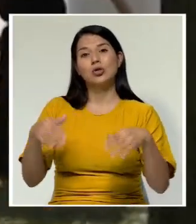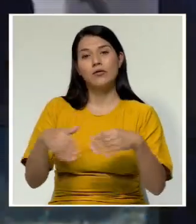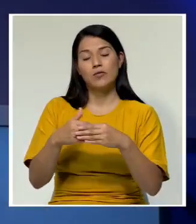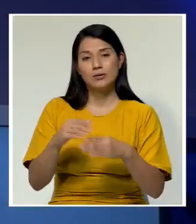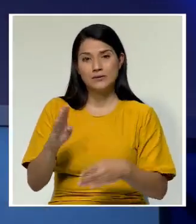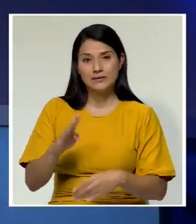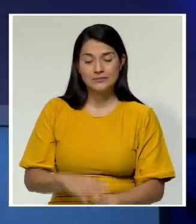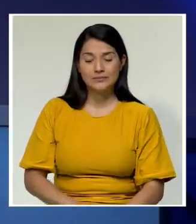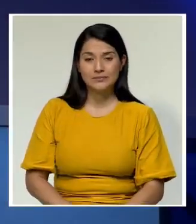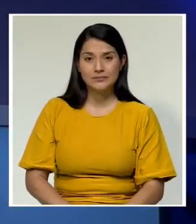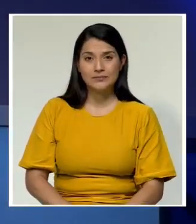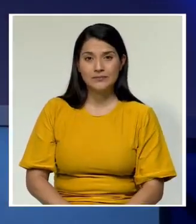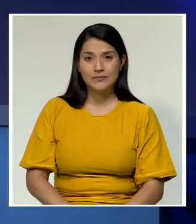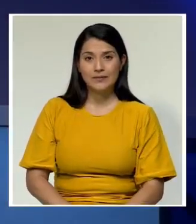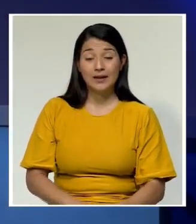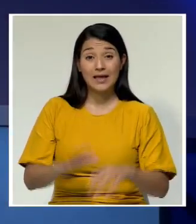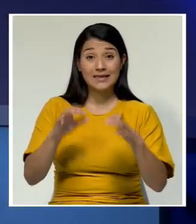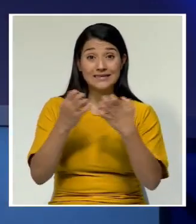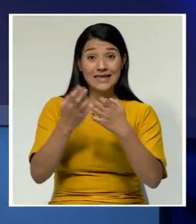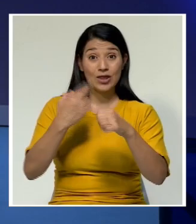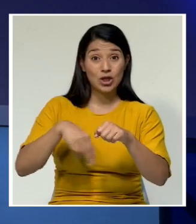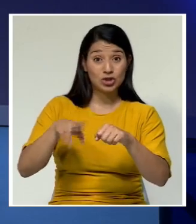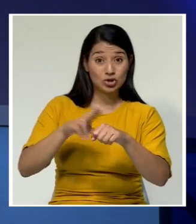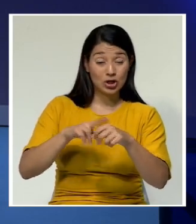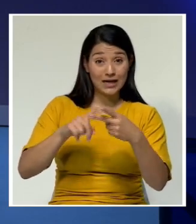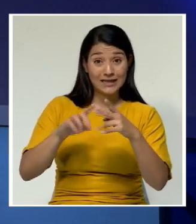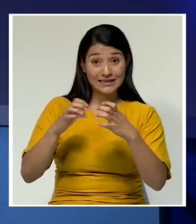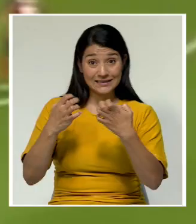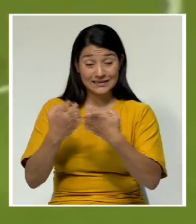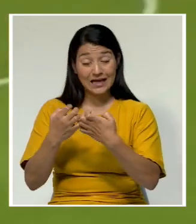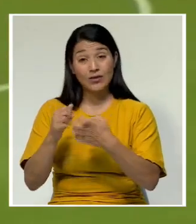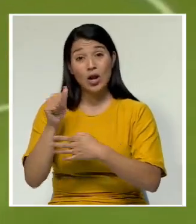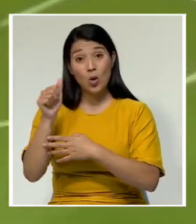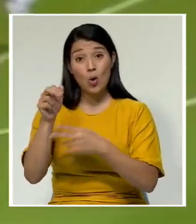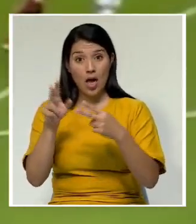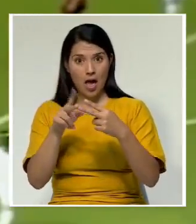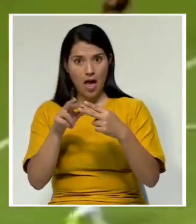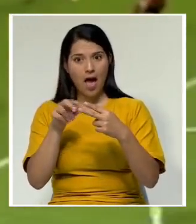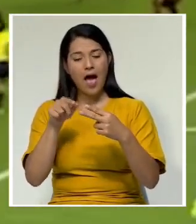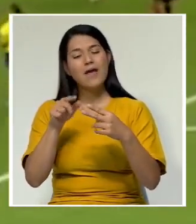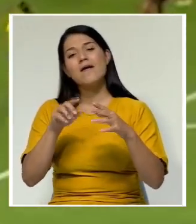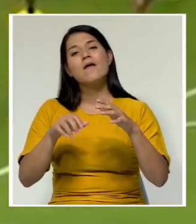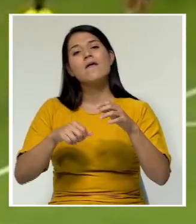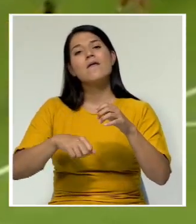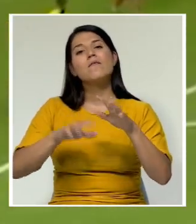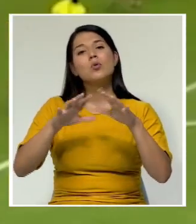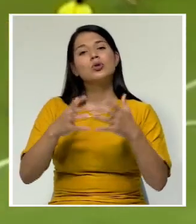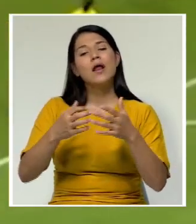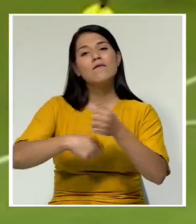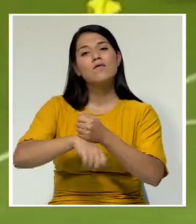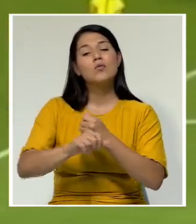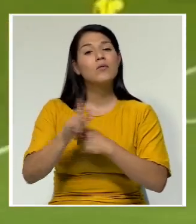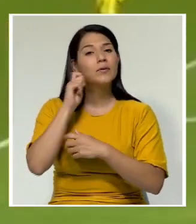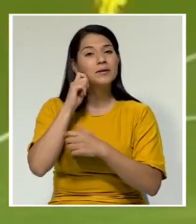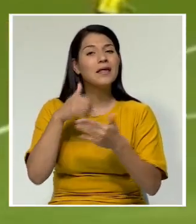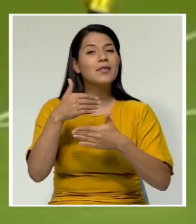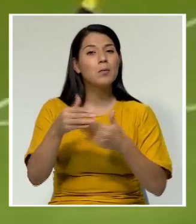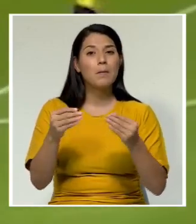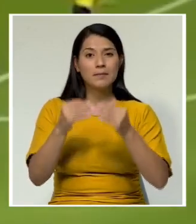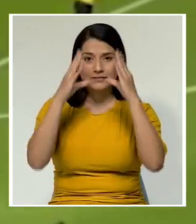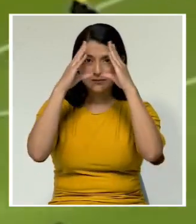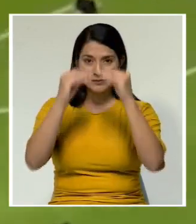No hubo combates en Berdiansk, entonces la infraestructura completa de la ciudad fue preservada. Los servicios públicos funcionan y proveen